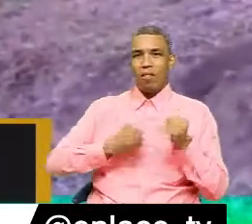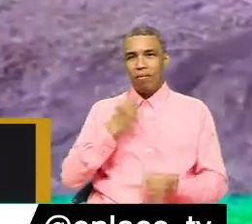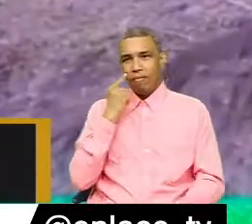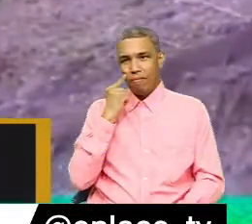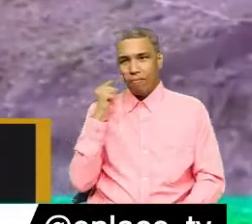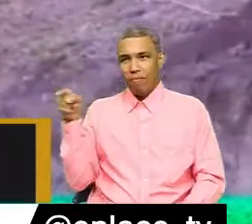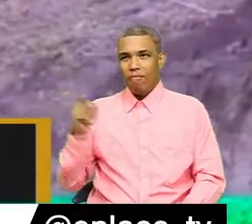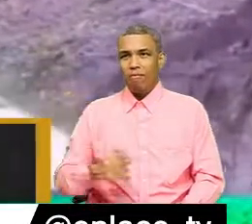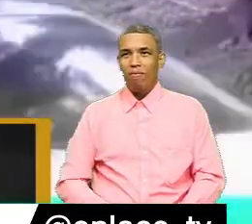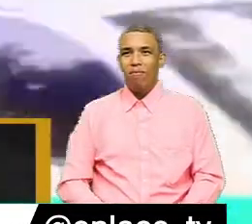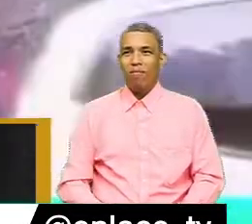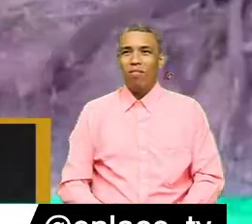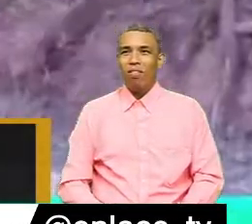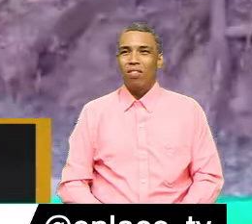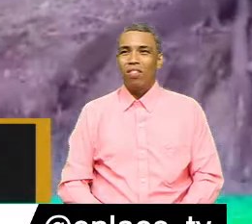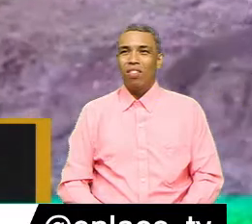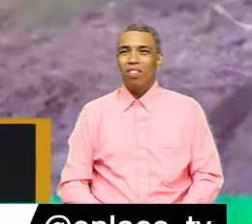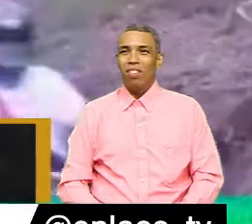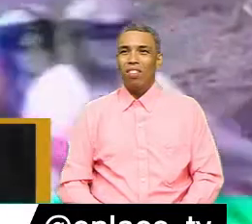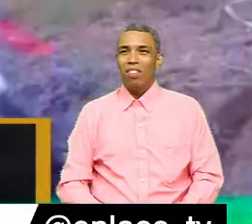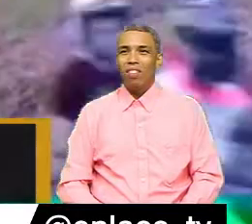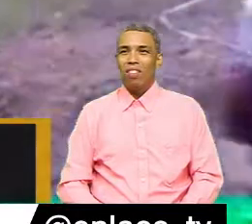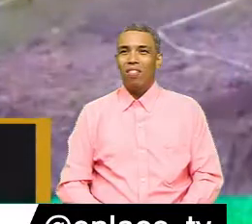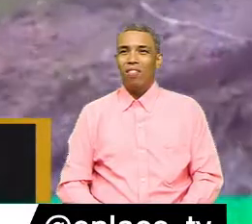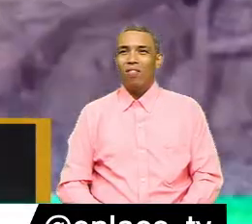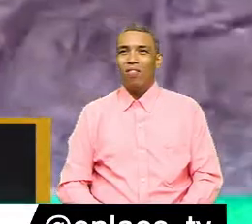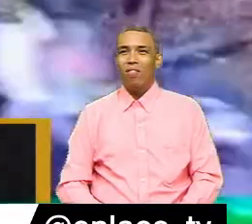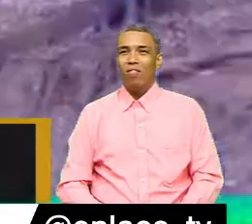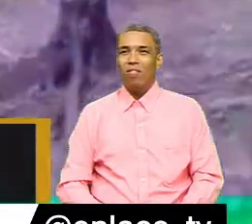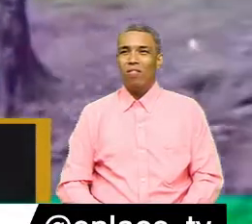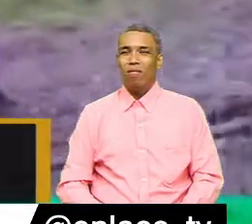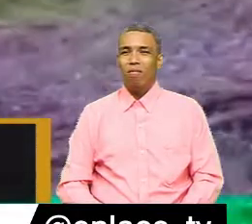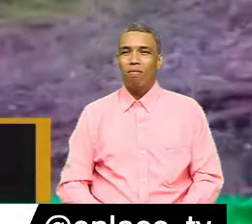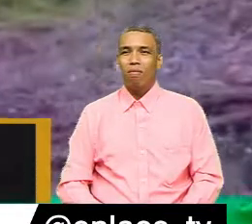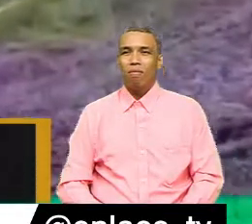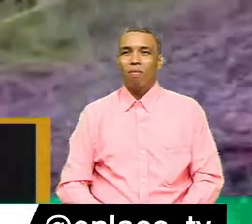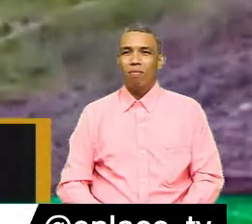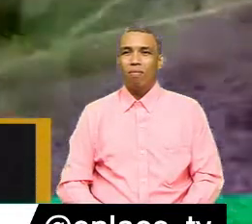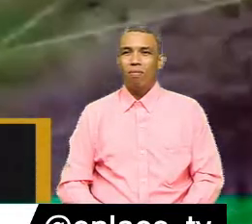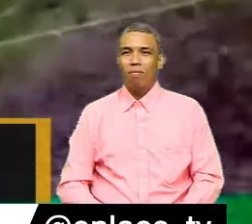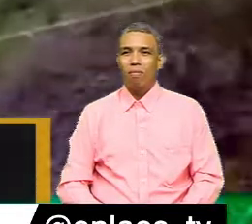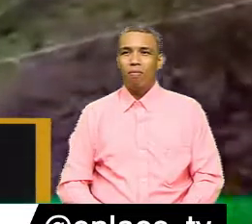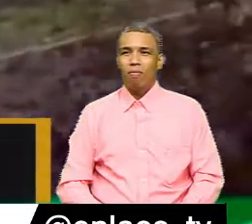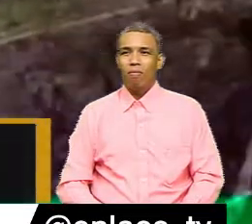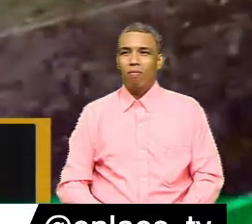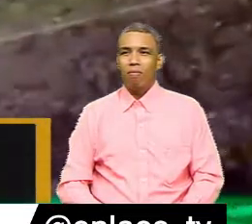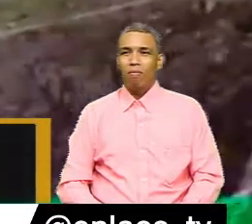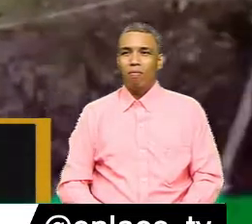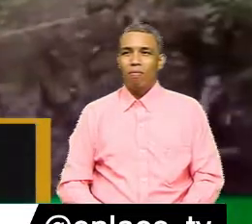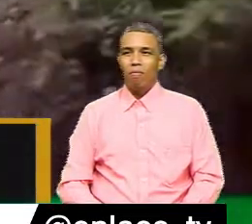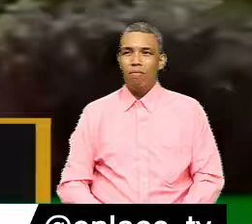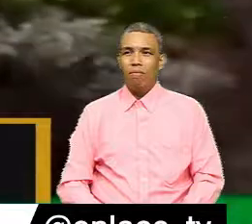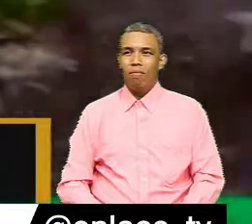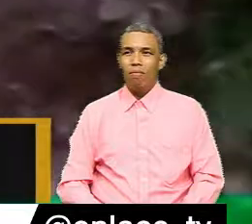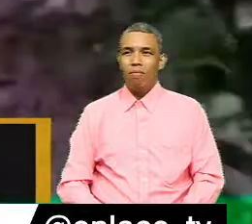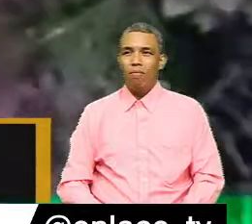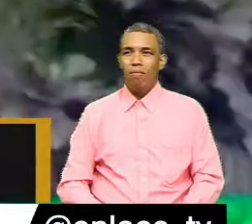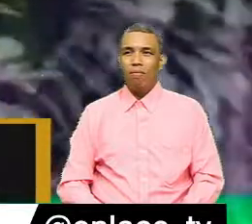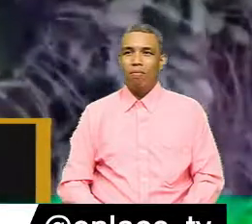llegó y se adueñó de esta falda que representa el talud de la carretera. La verdad, no me explico por qué las autoridades no